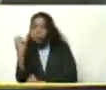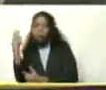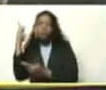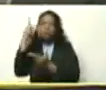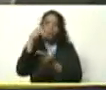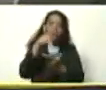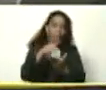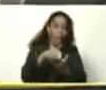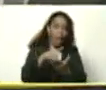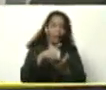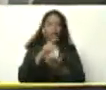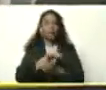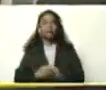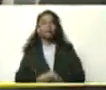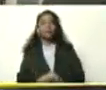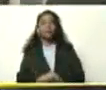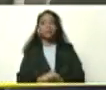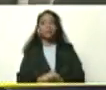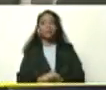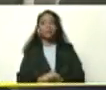llegada.